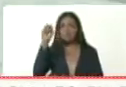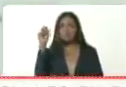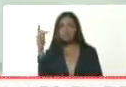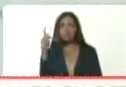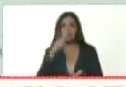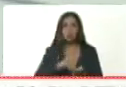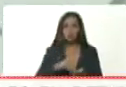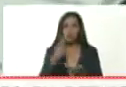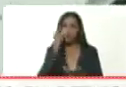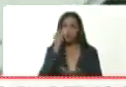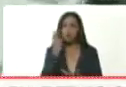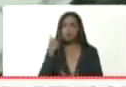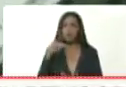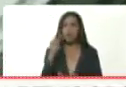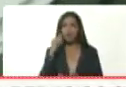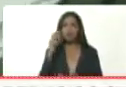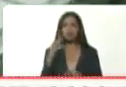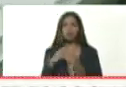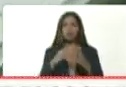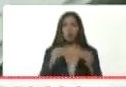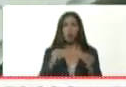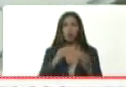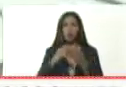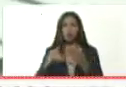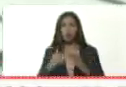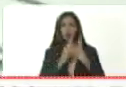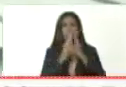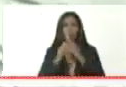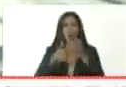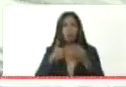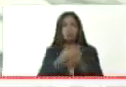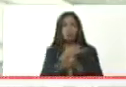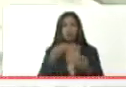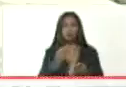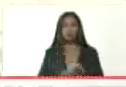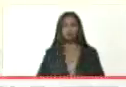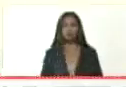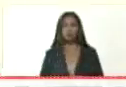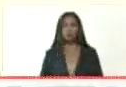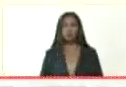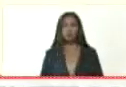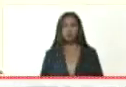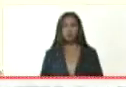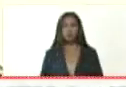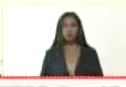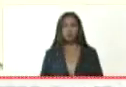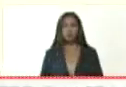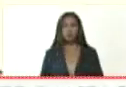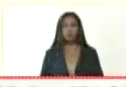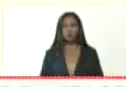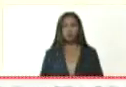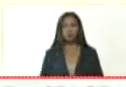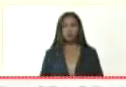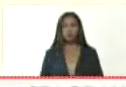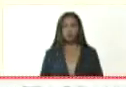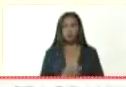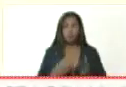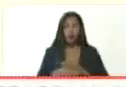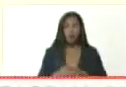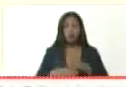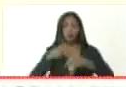tiene miren lo que es el pliego 2 entre el pliego en la cual vamos produciendo